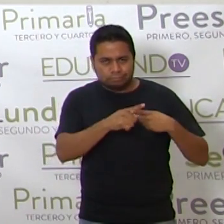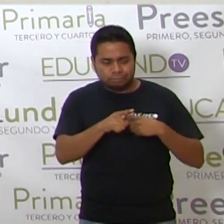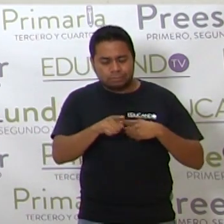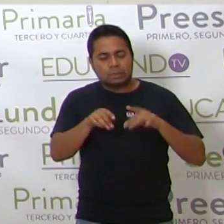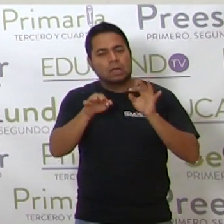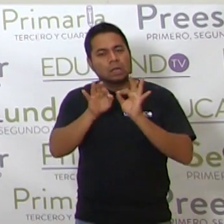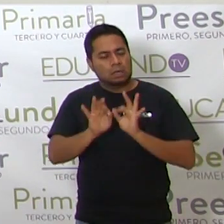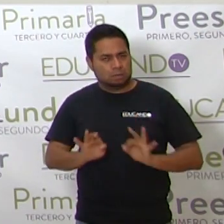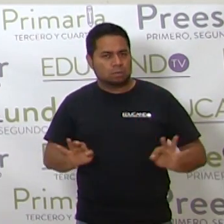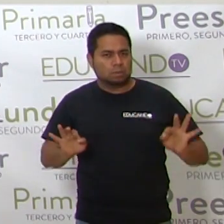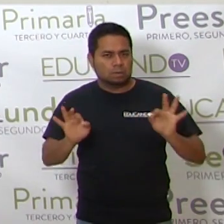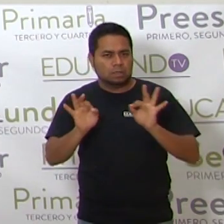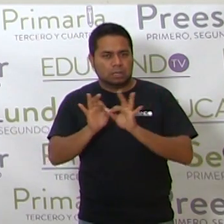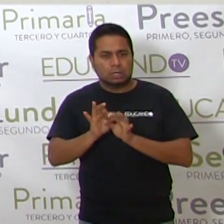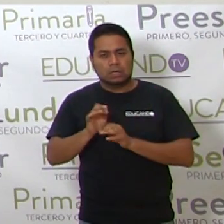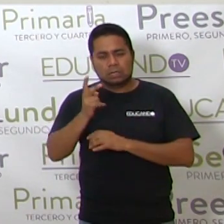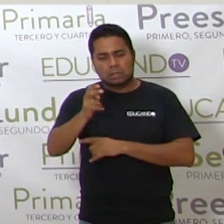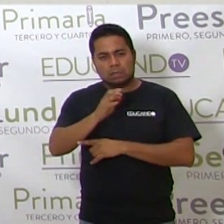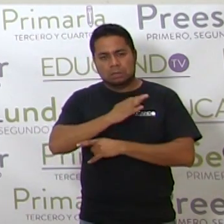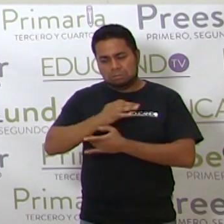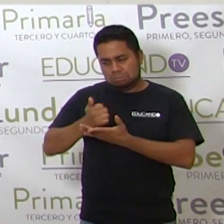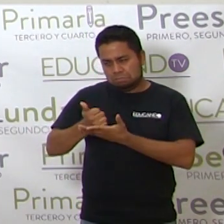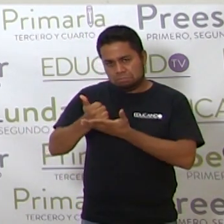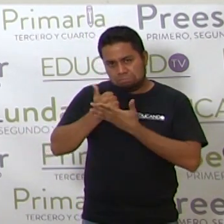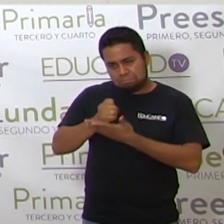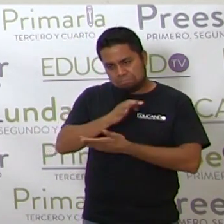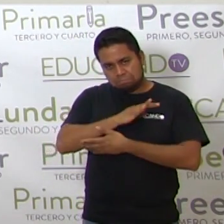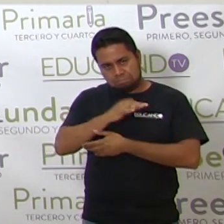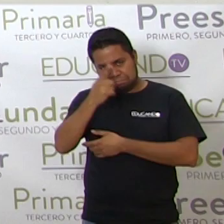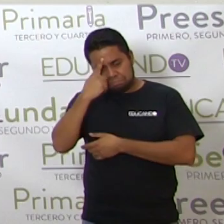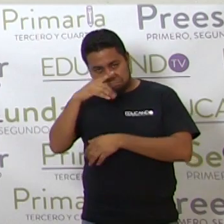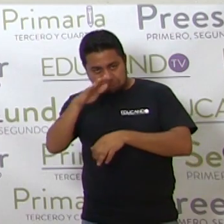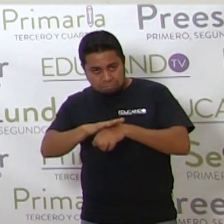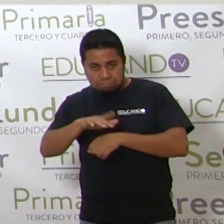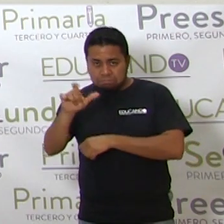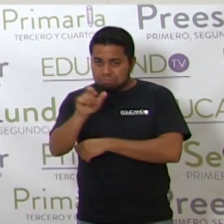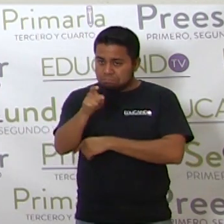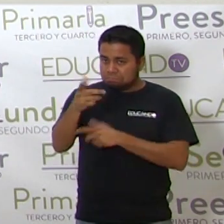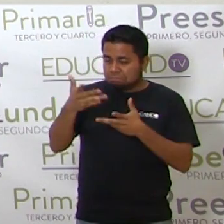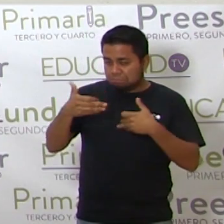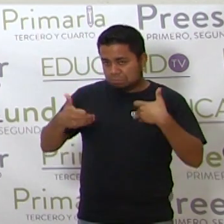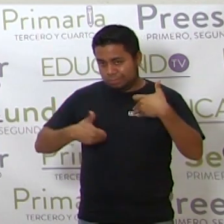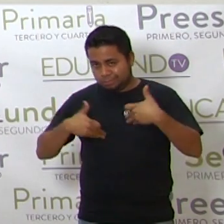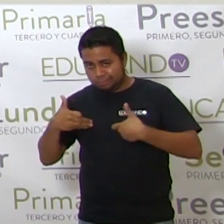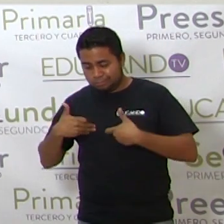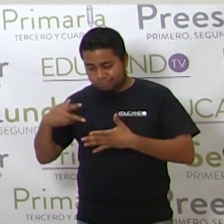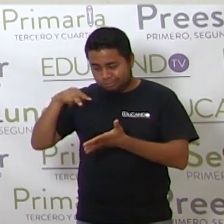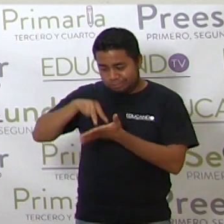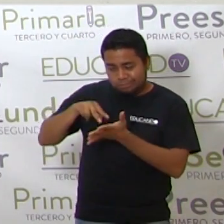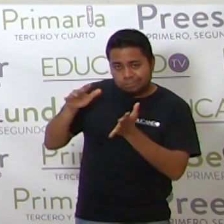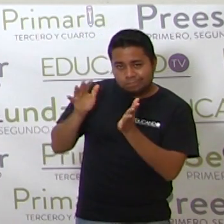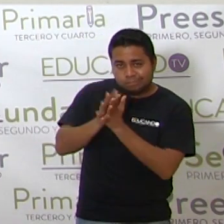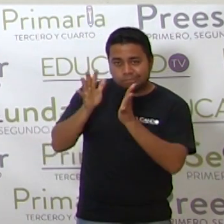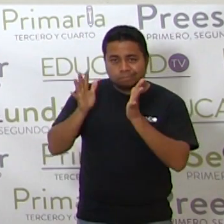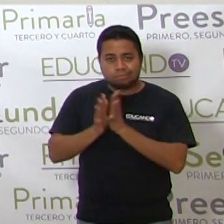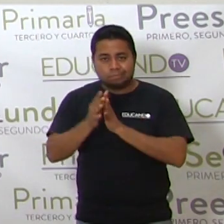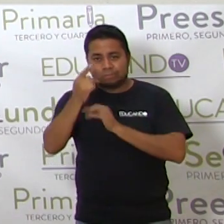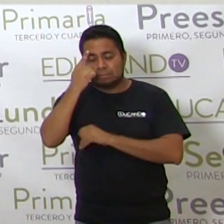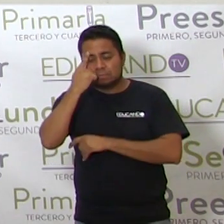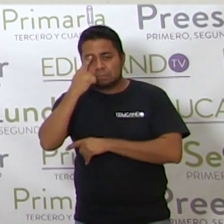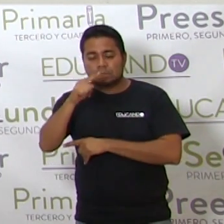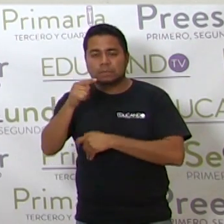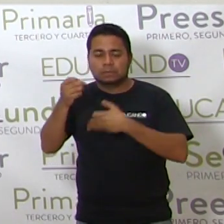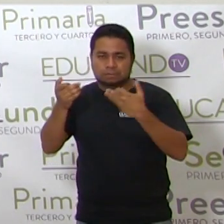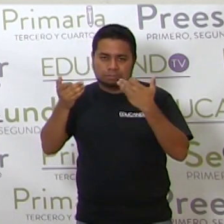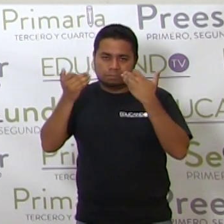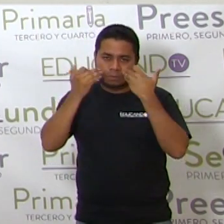importantes que nos van a ayudar o que te van a ayudar a ti al momento de realizar obras de teatro para poder tener